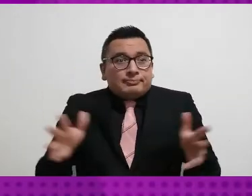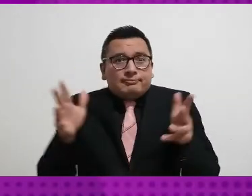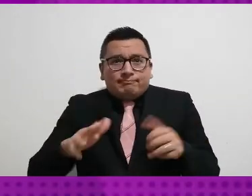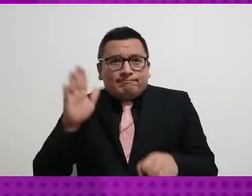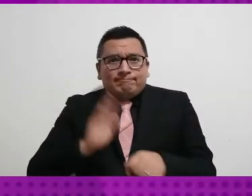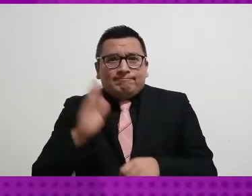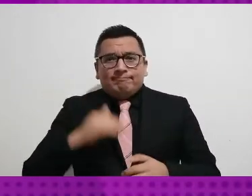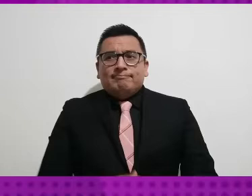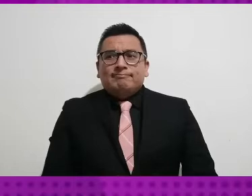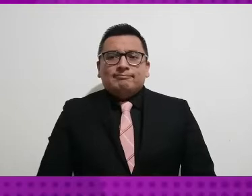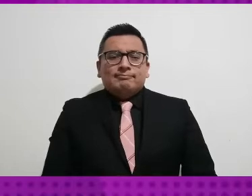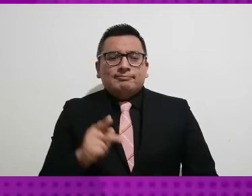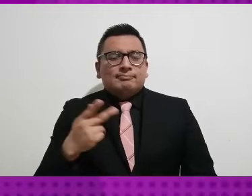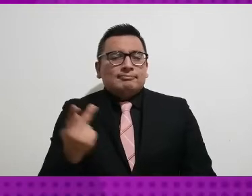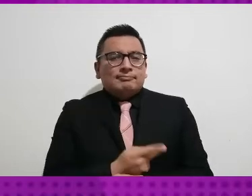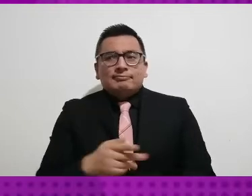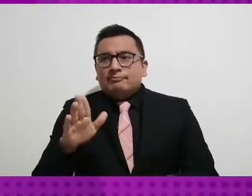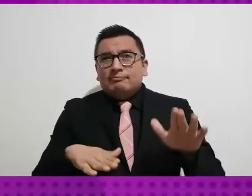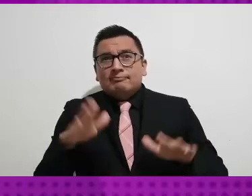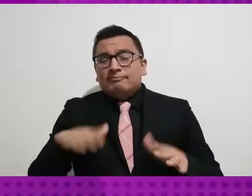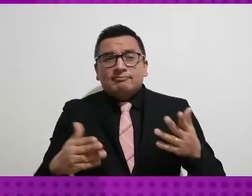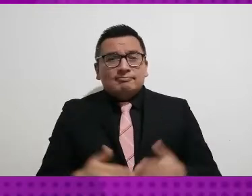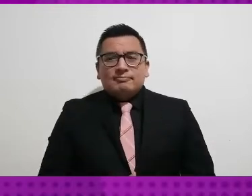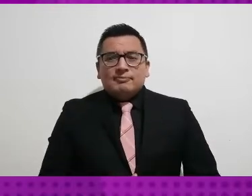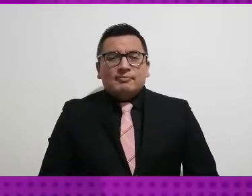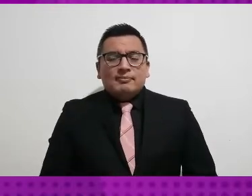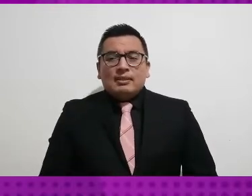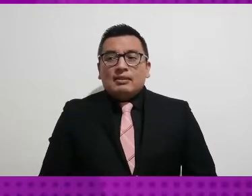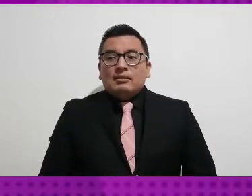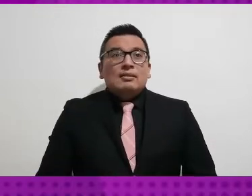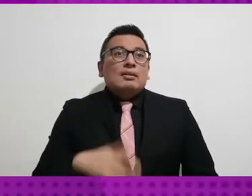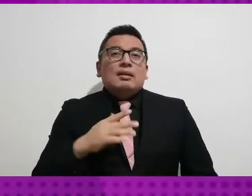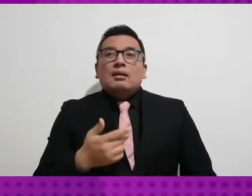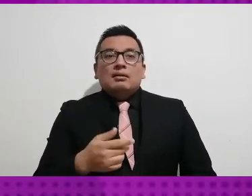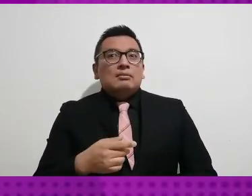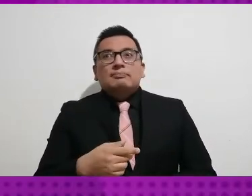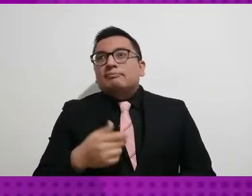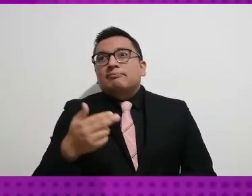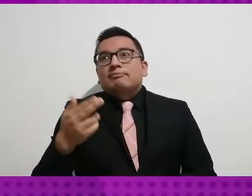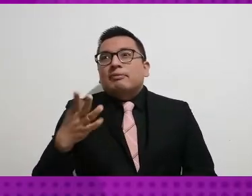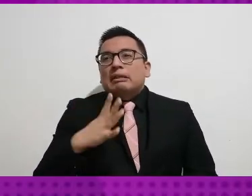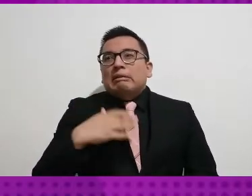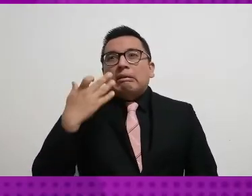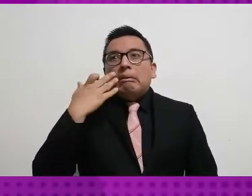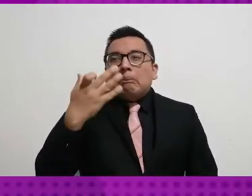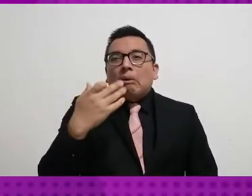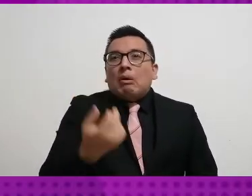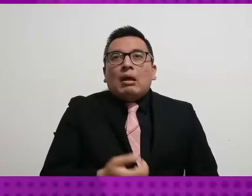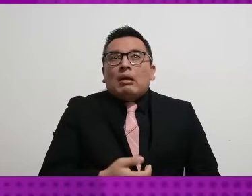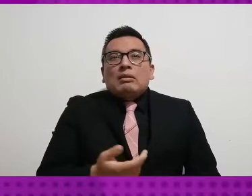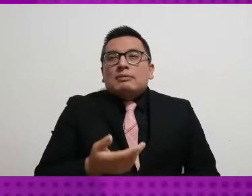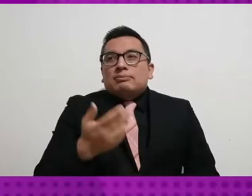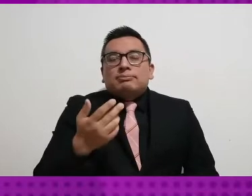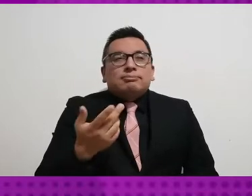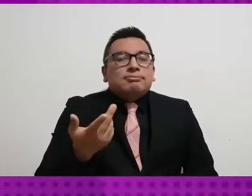la participación. Lo que sucede muchas veces es que los tiempos son a veces muy cortos o a veces hay muchos requisitos